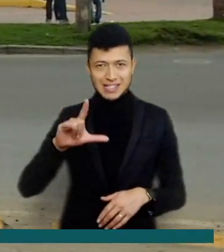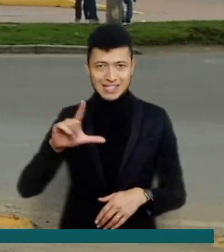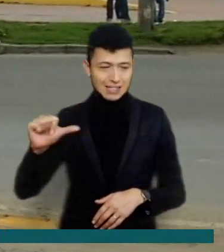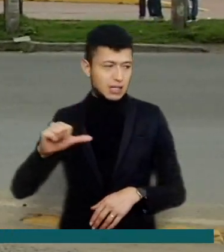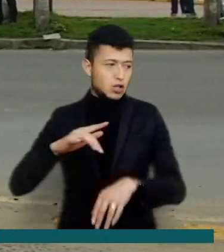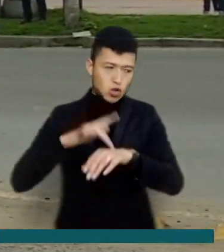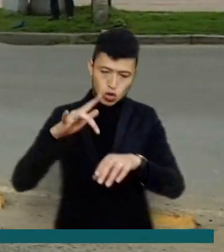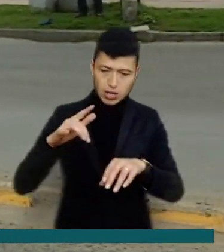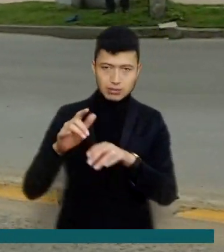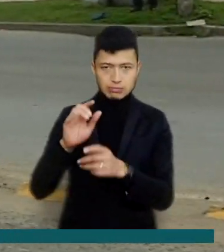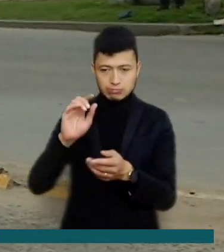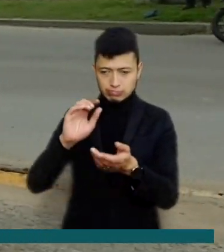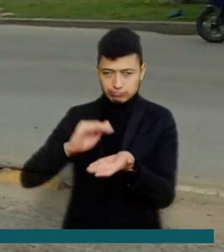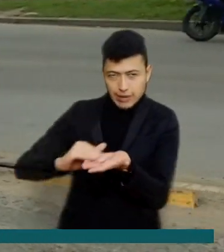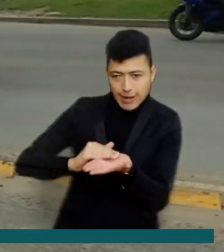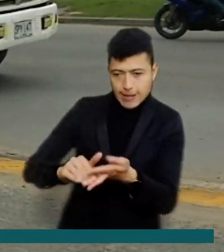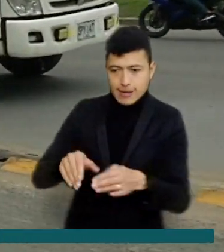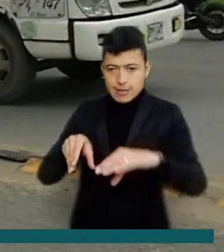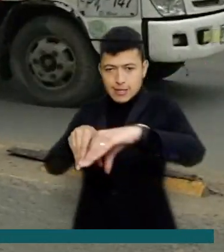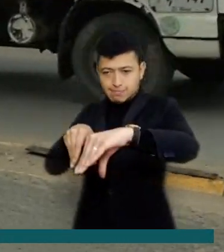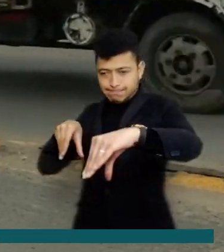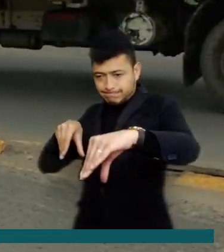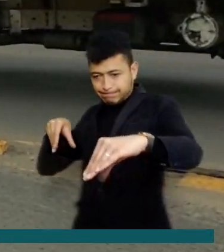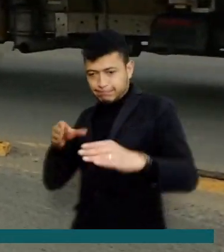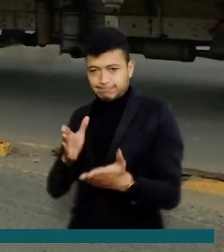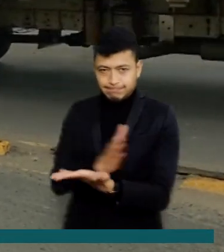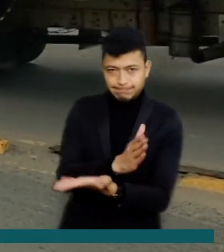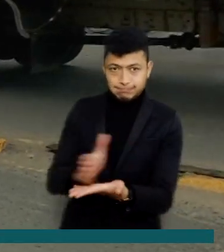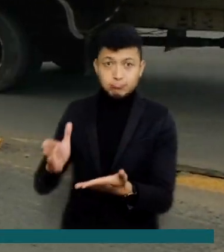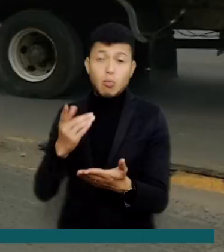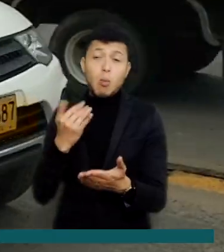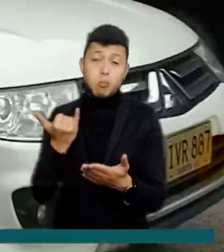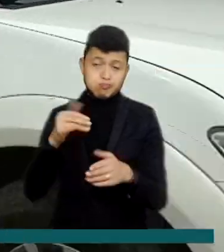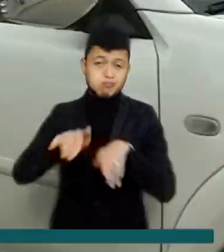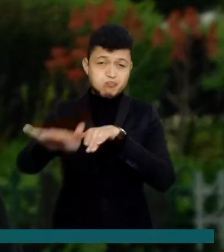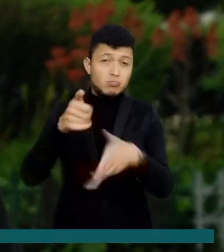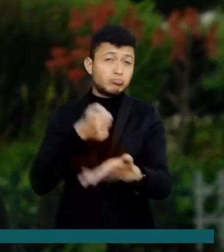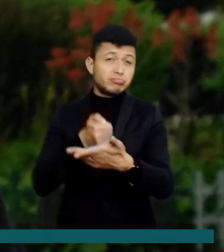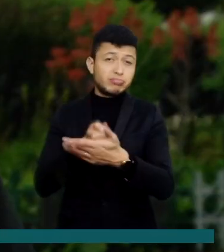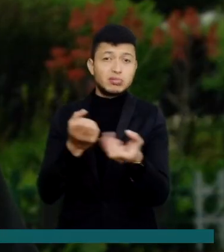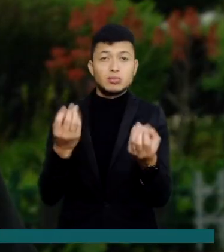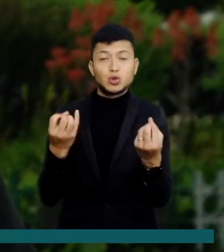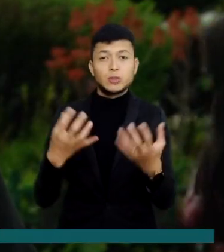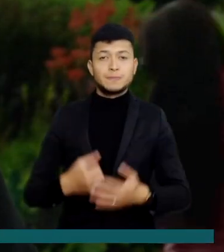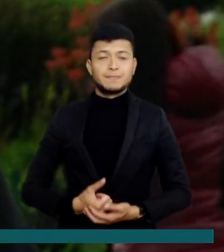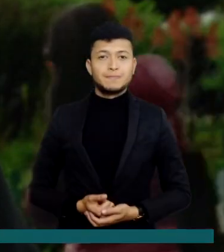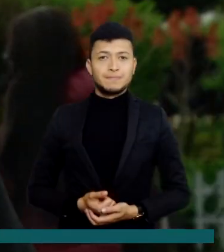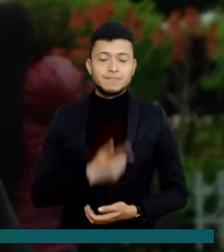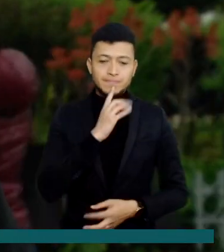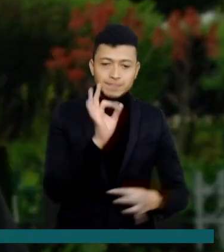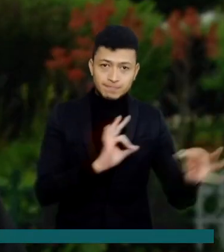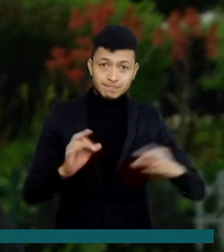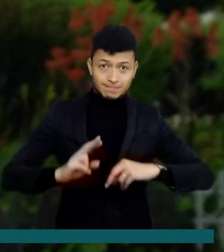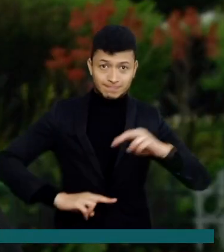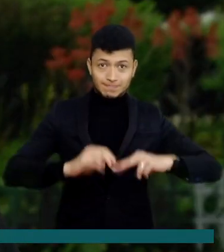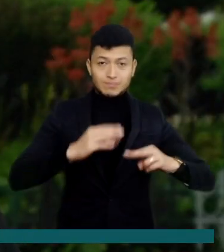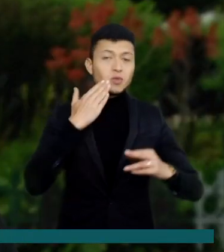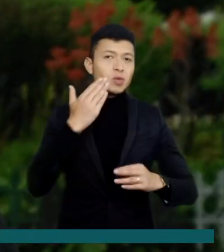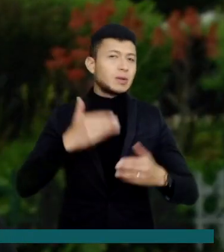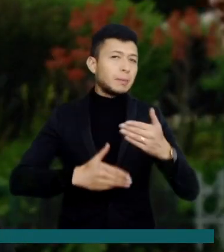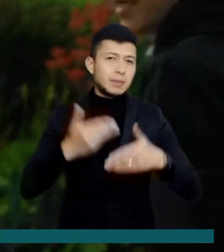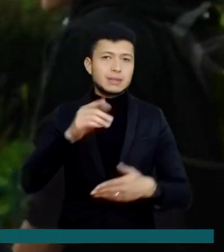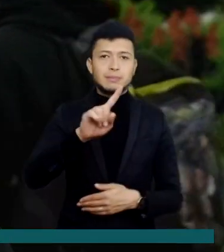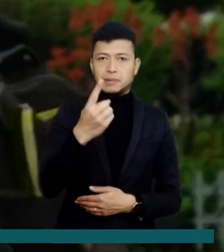separadores porque el gran flujo vehicular causaba constantes accidentes de tránsito. Está previsto que las obras inician el primero de